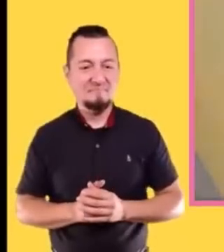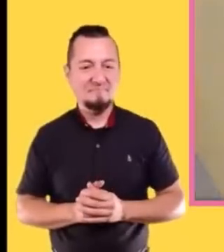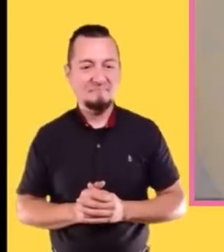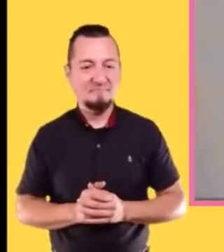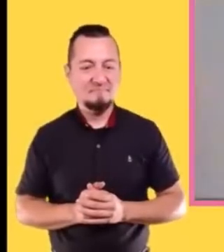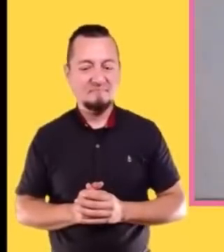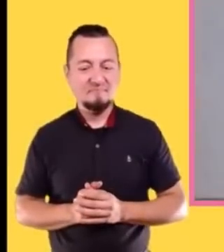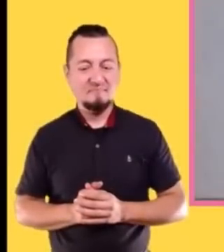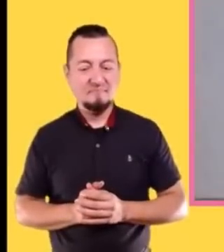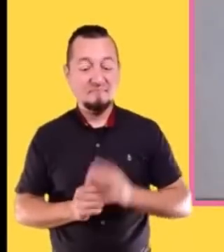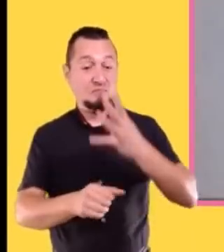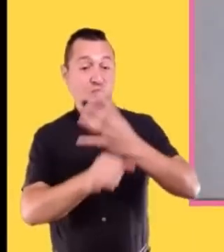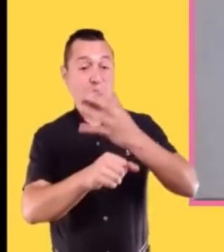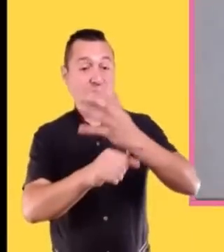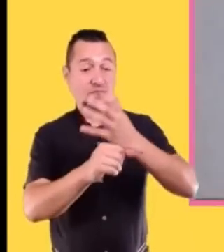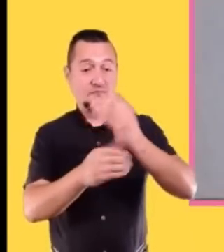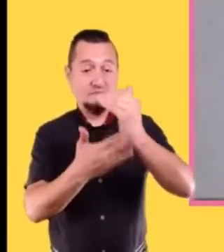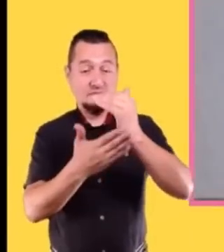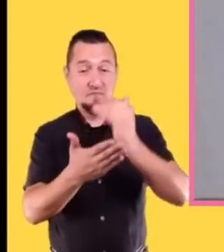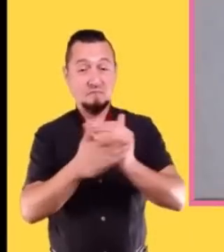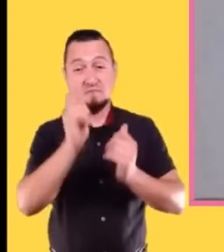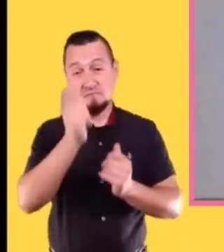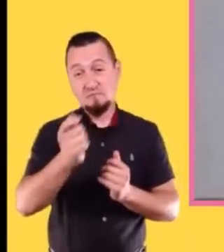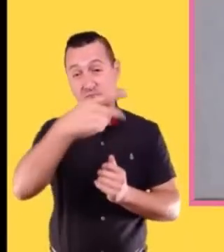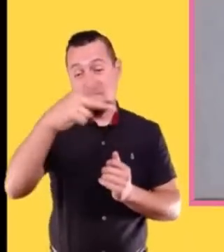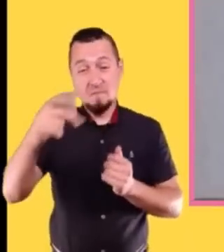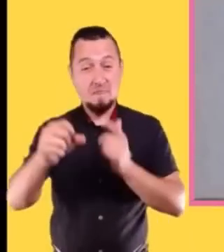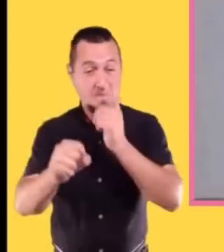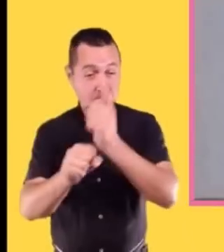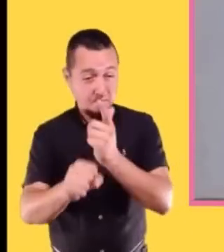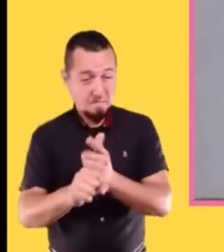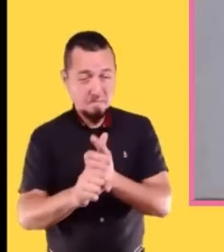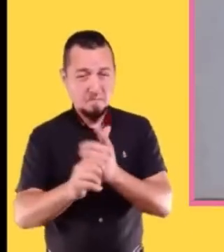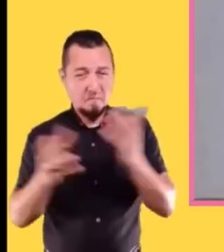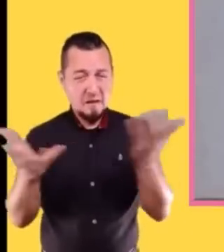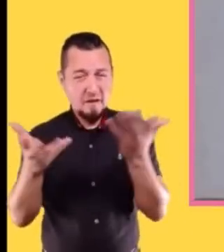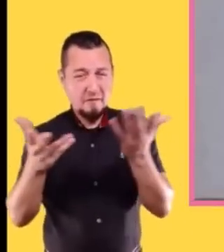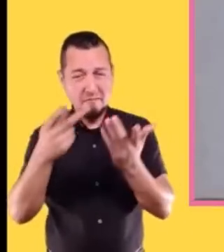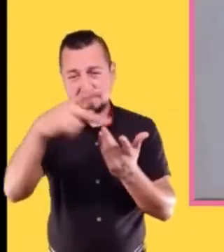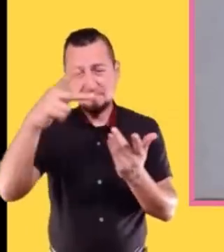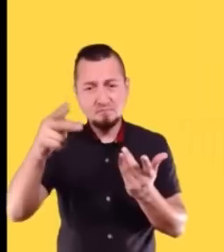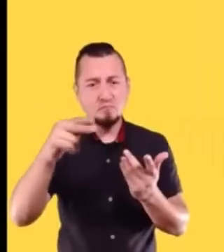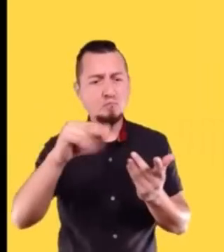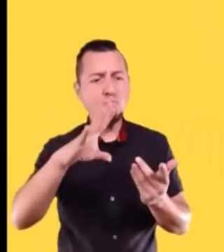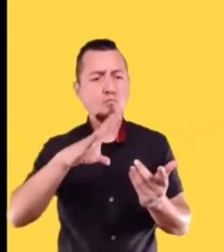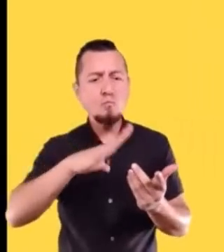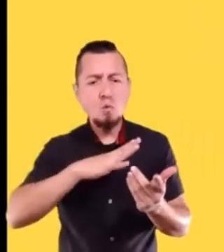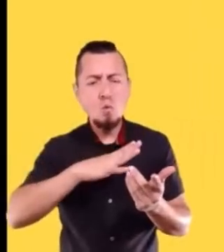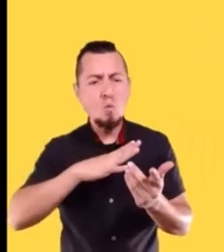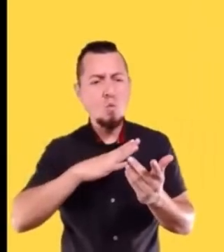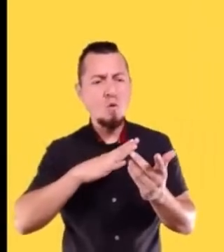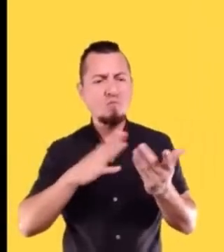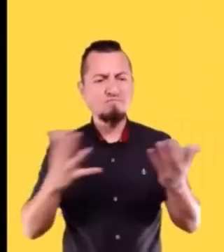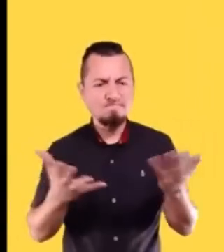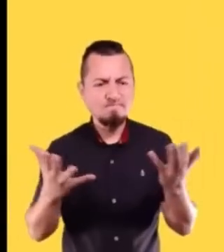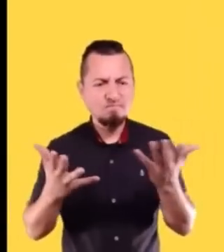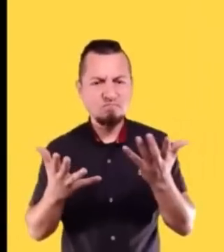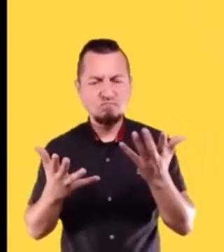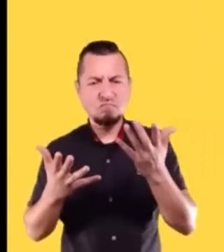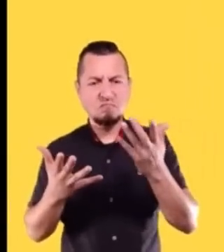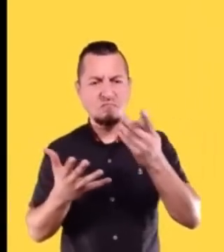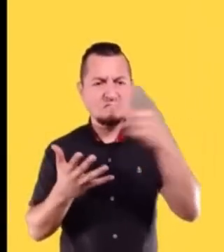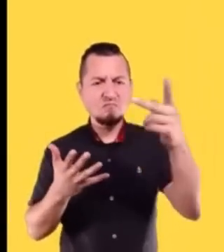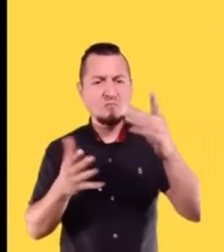Cuarto punto, hemos identificado casos concretos que no tienen sustento científico y los vamos a subsanar. Se